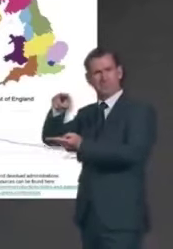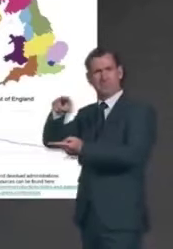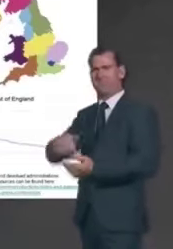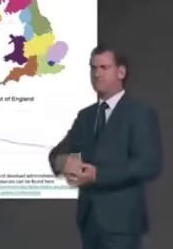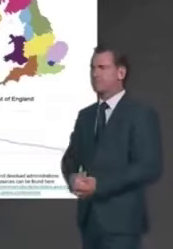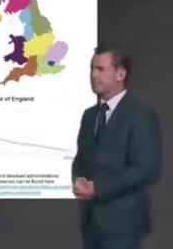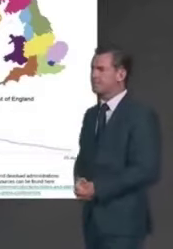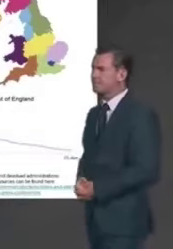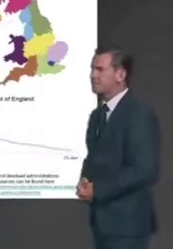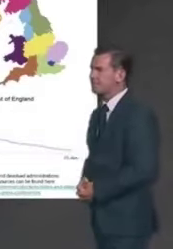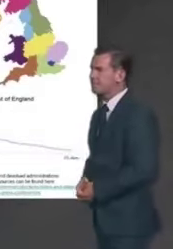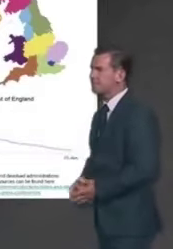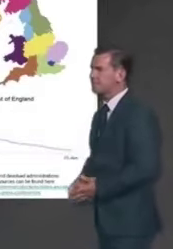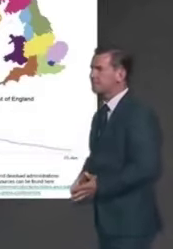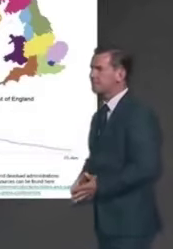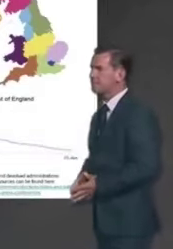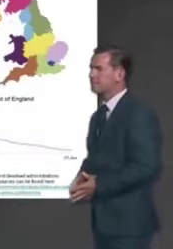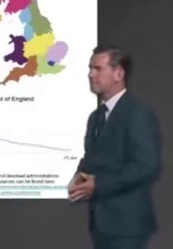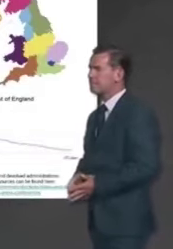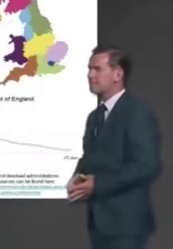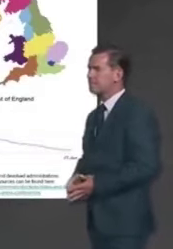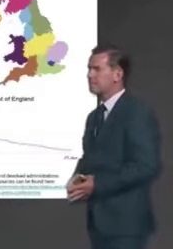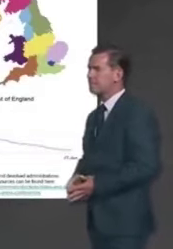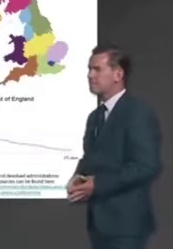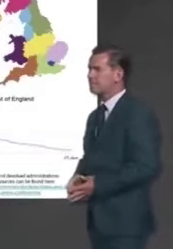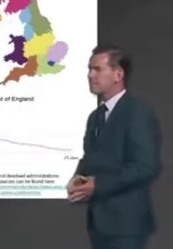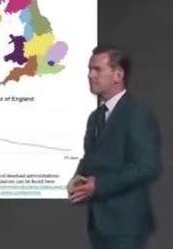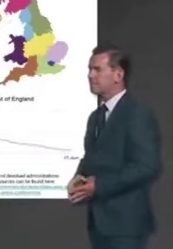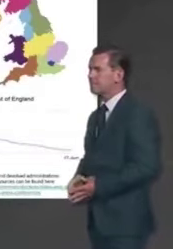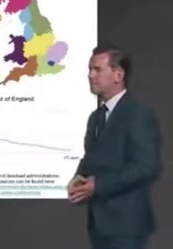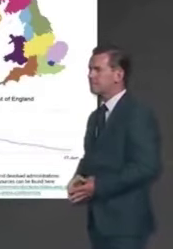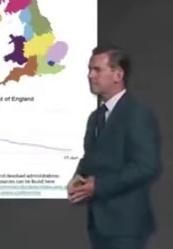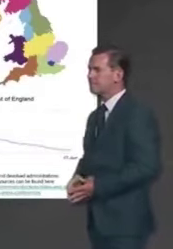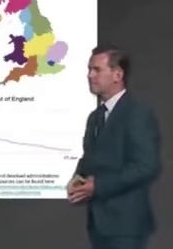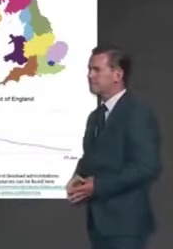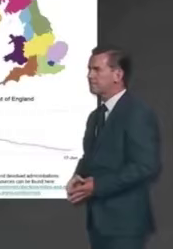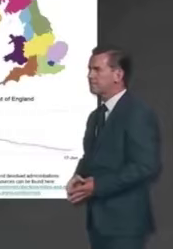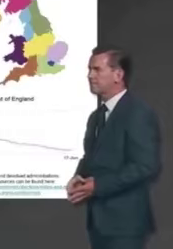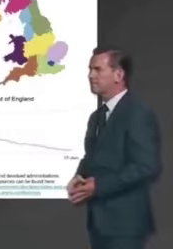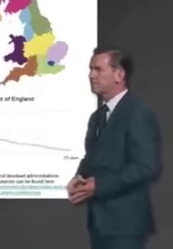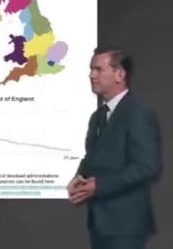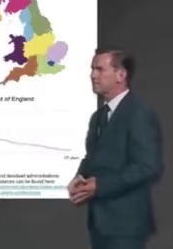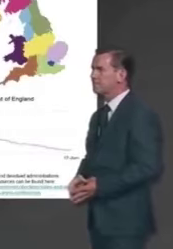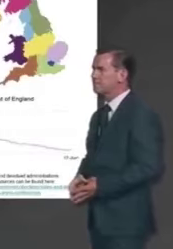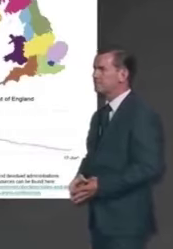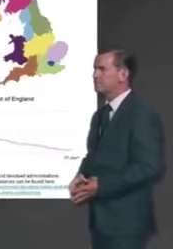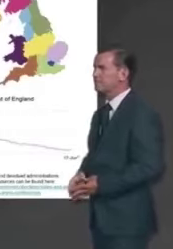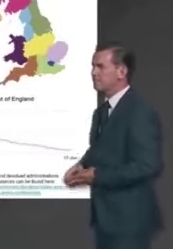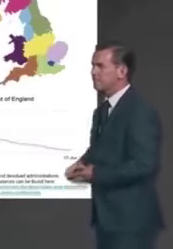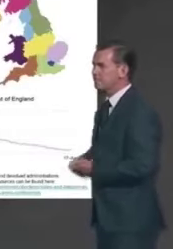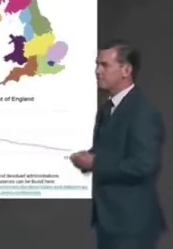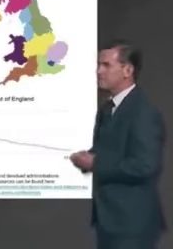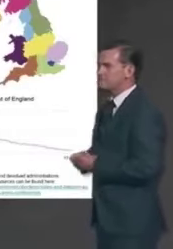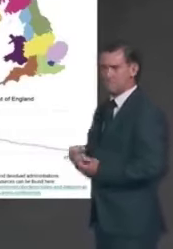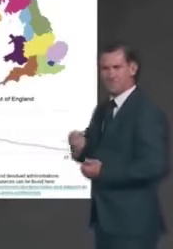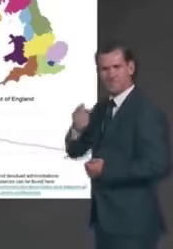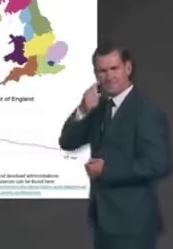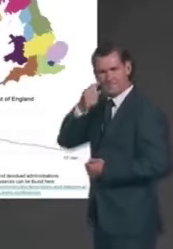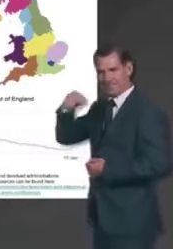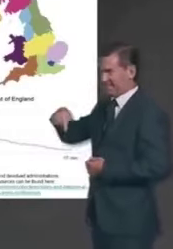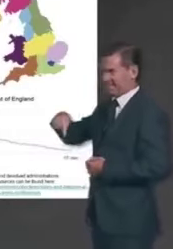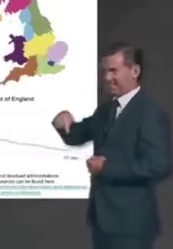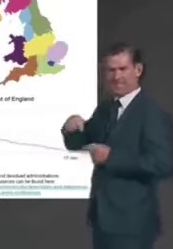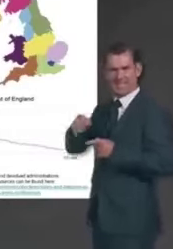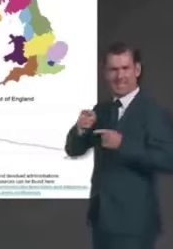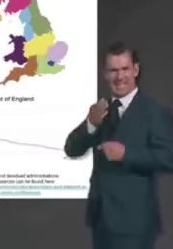visitantes que lo escaneen con sus teléfonos a su llegada si no tiene una impresora puede mostrar el código qr en una pantalla como un televisor